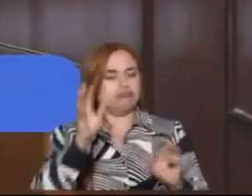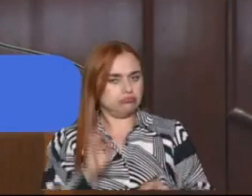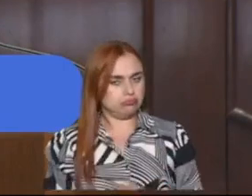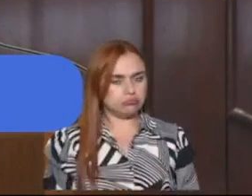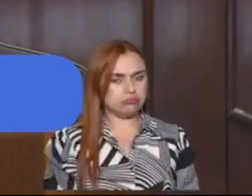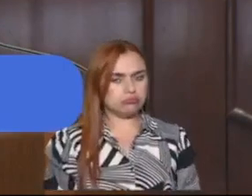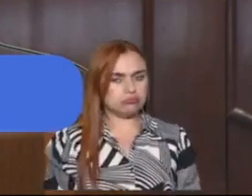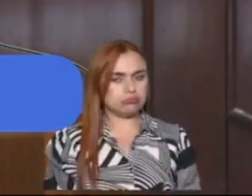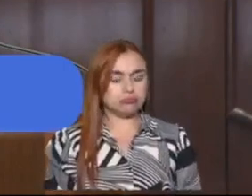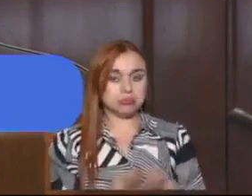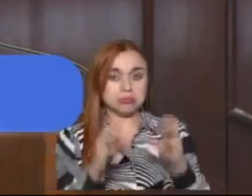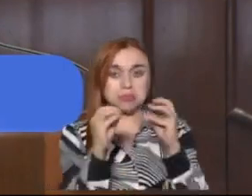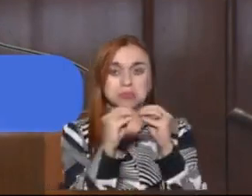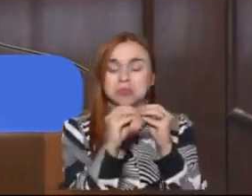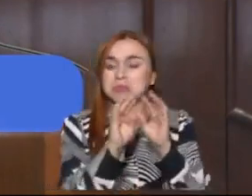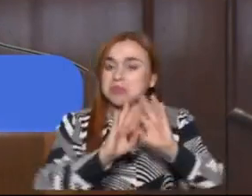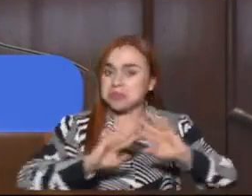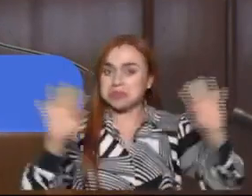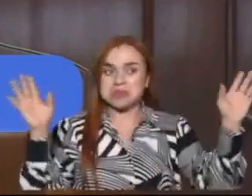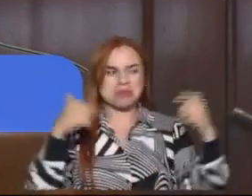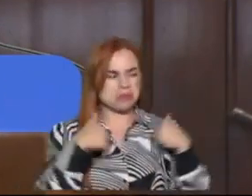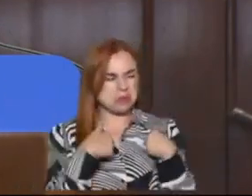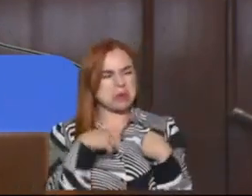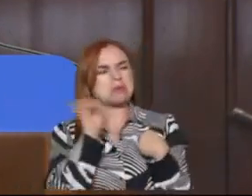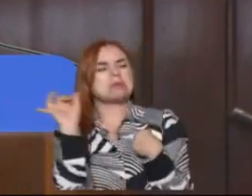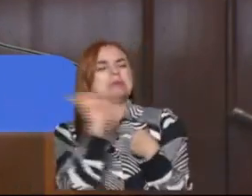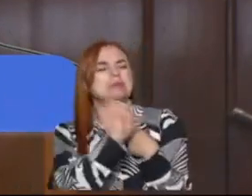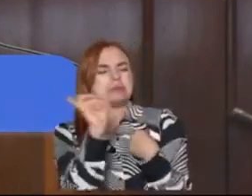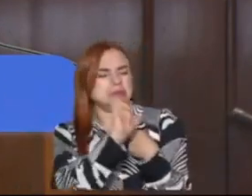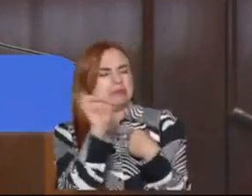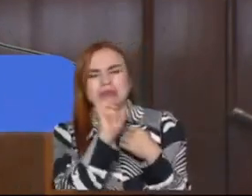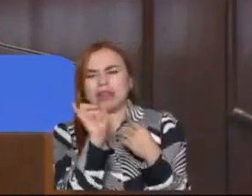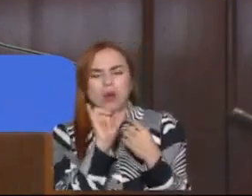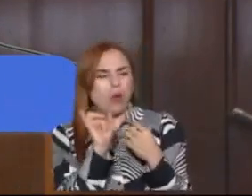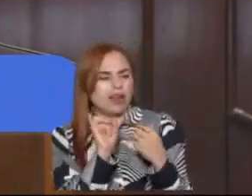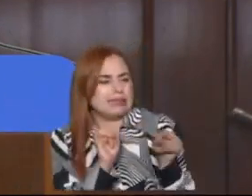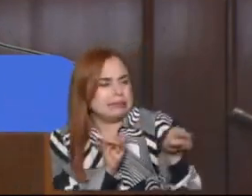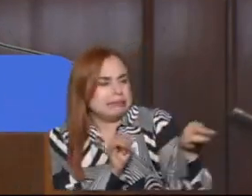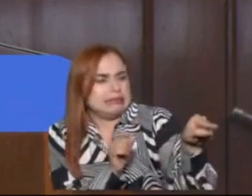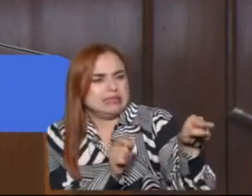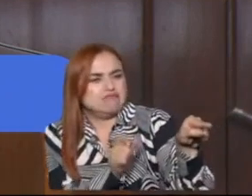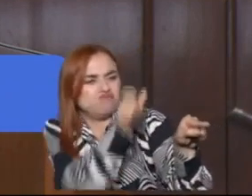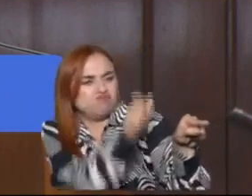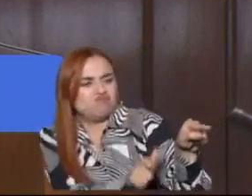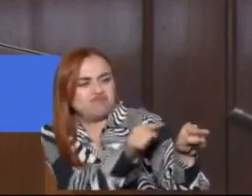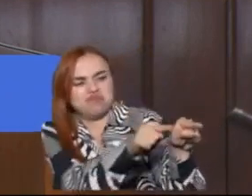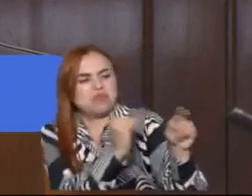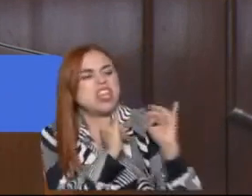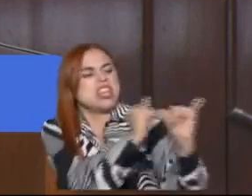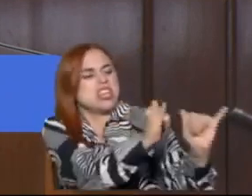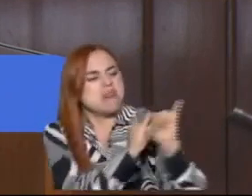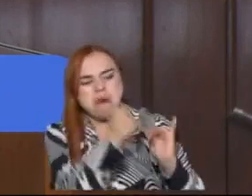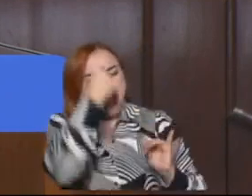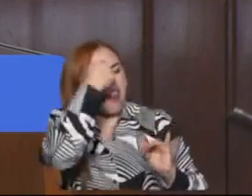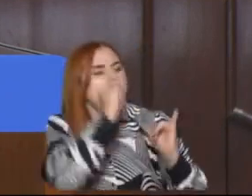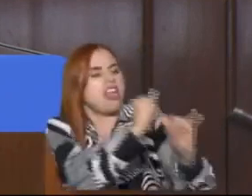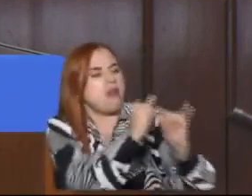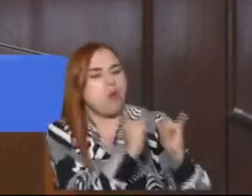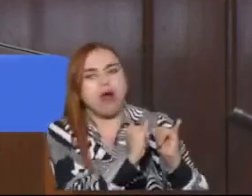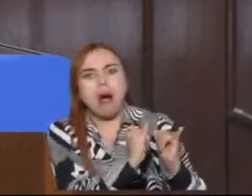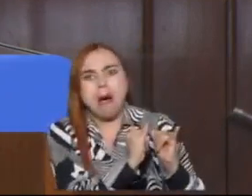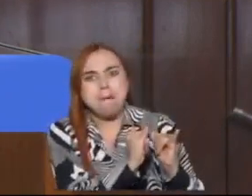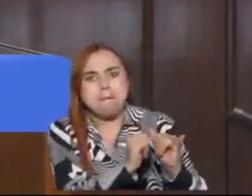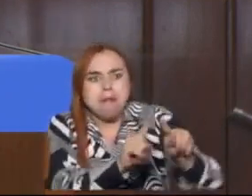diferencias, debe prevalecer siempre el derecho a elegir libremente, porque